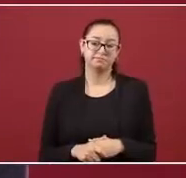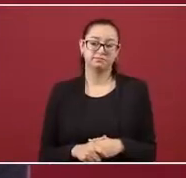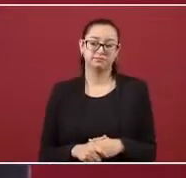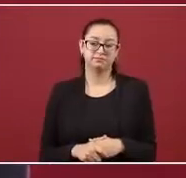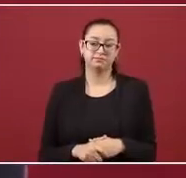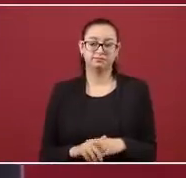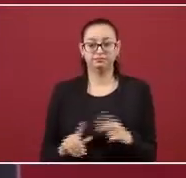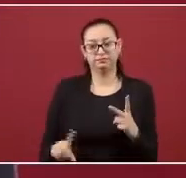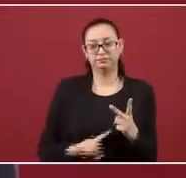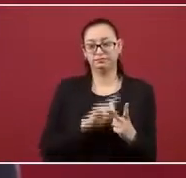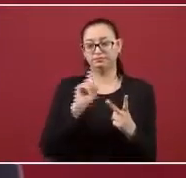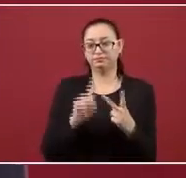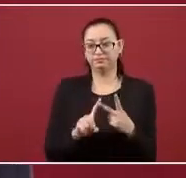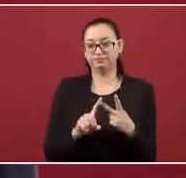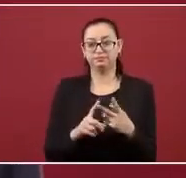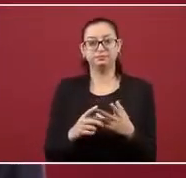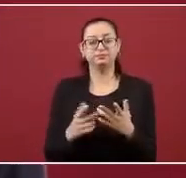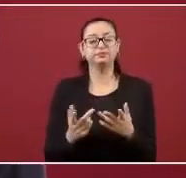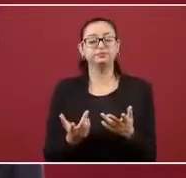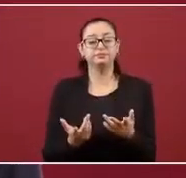se establecía de que